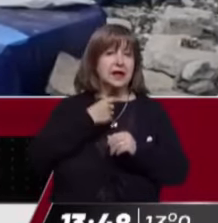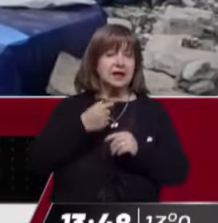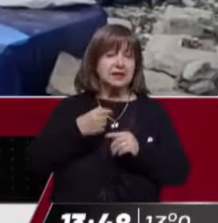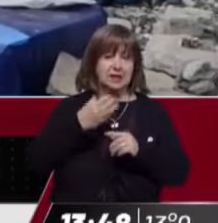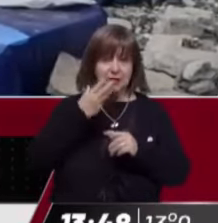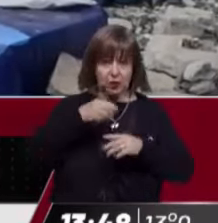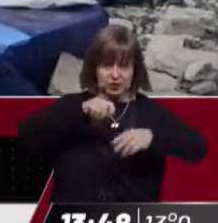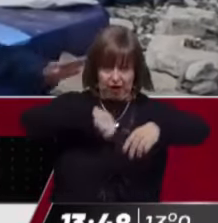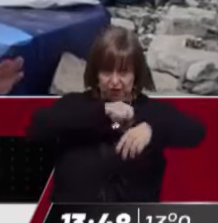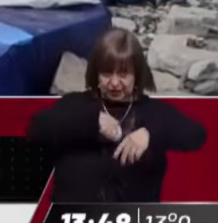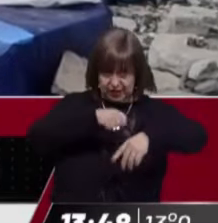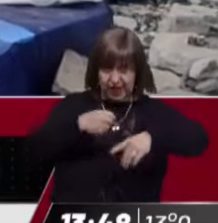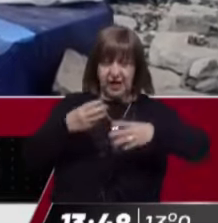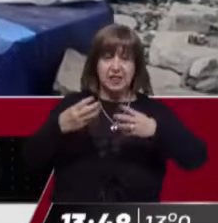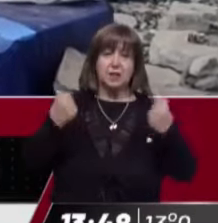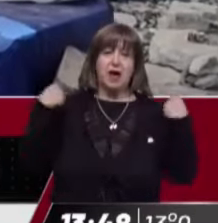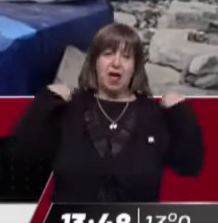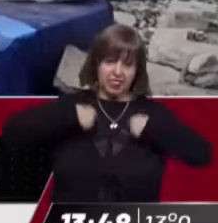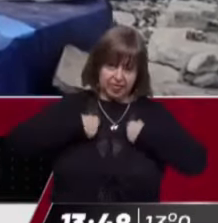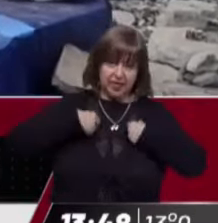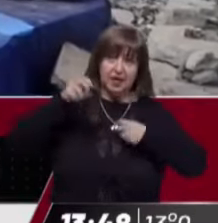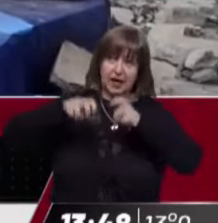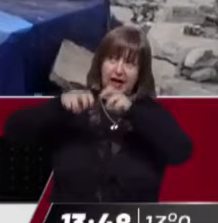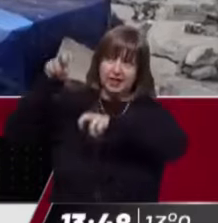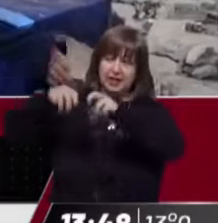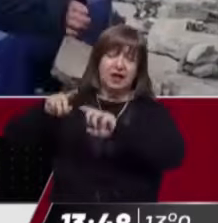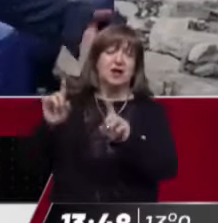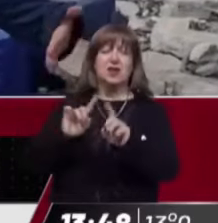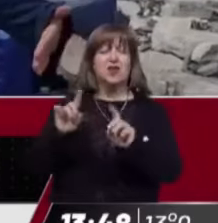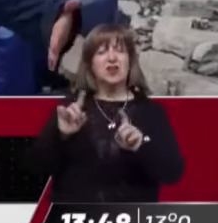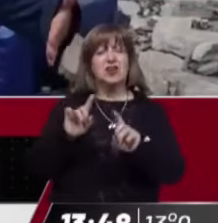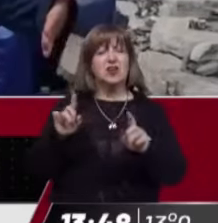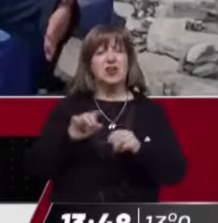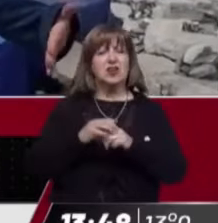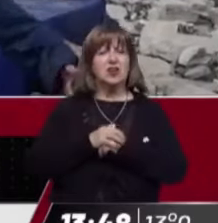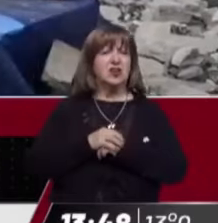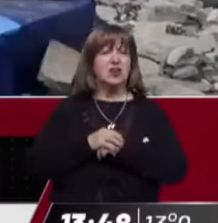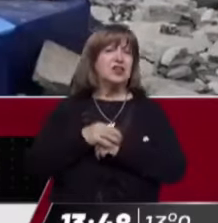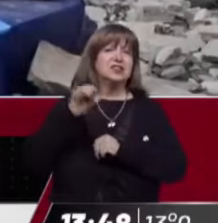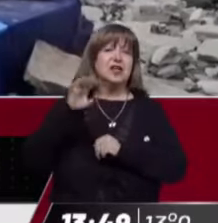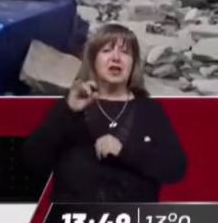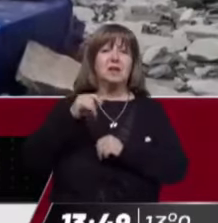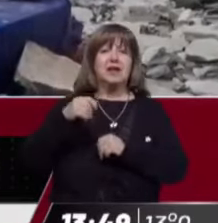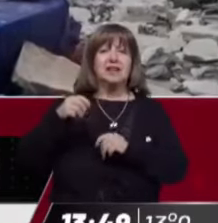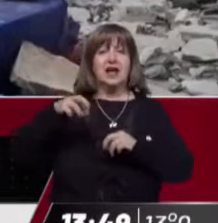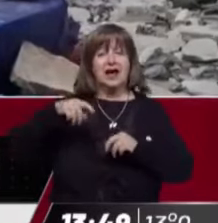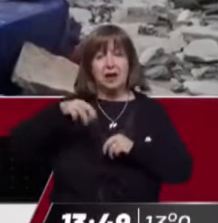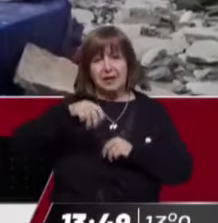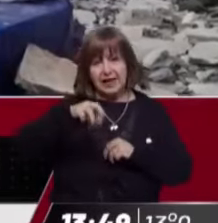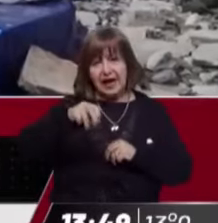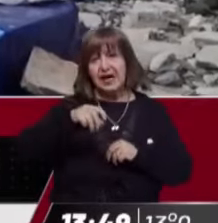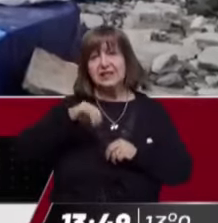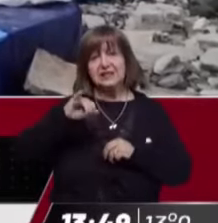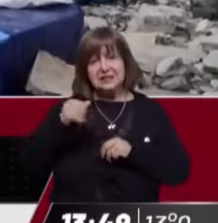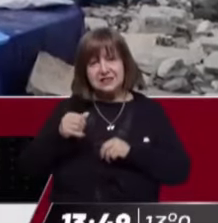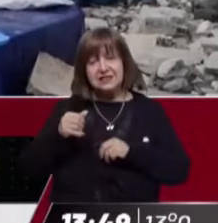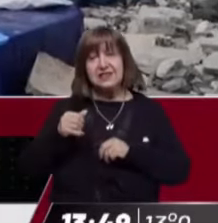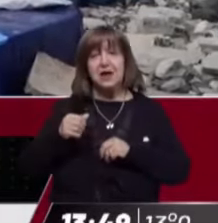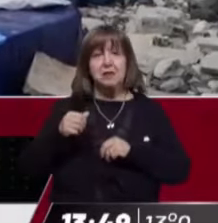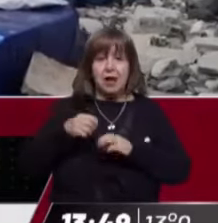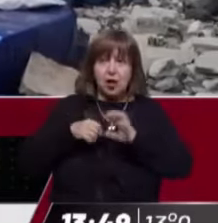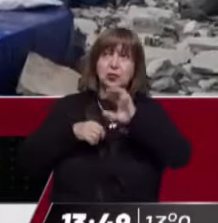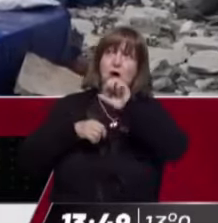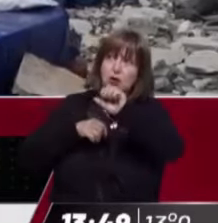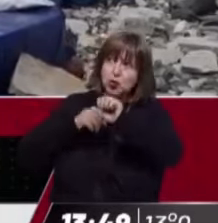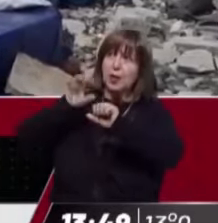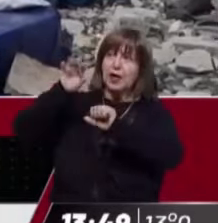no? Nah. No tanto. No tanto, no. Más de trekkinear ahí, como dar una vuelta, caminar, salir, pero de